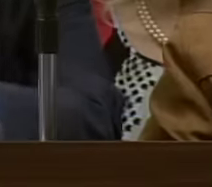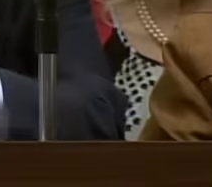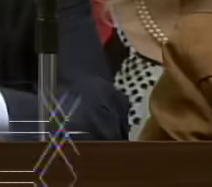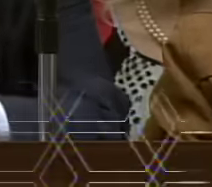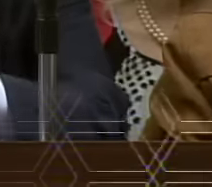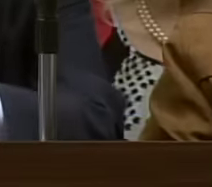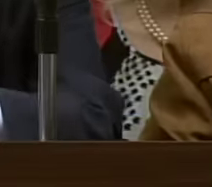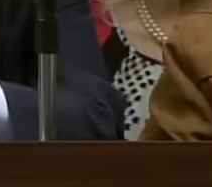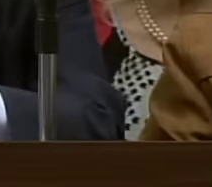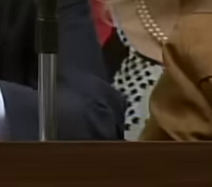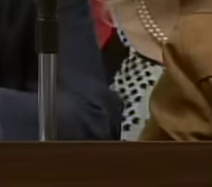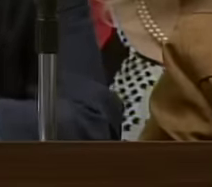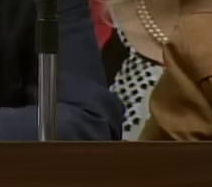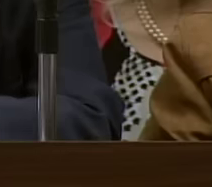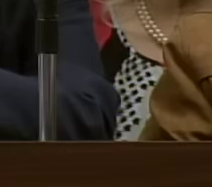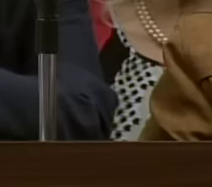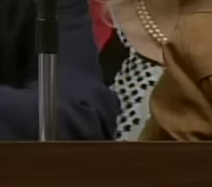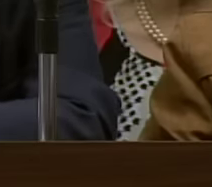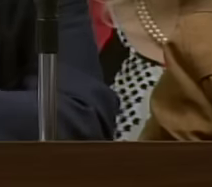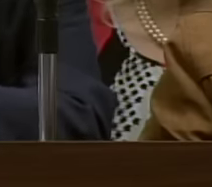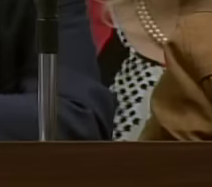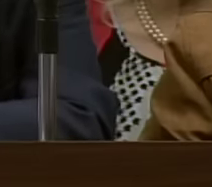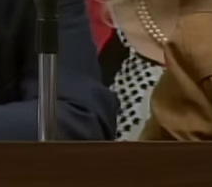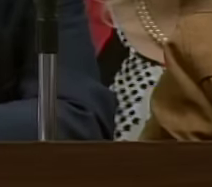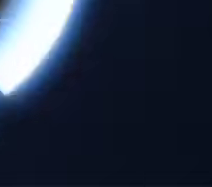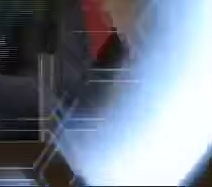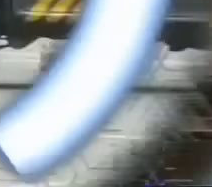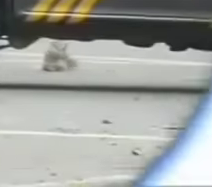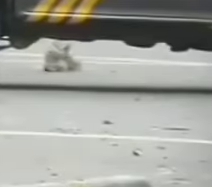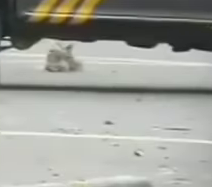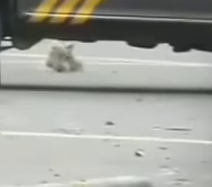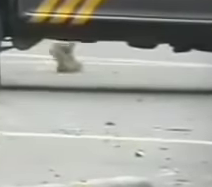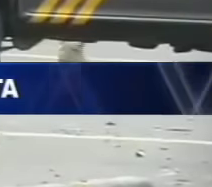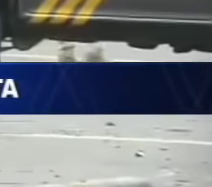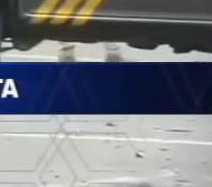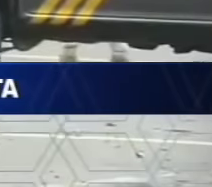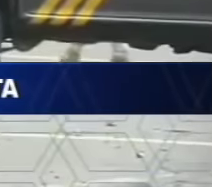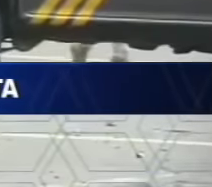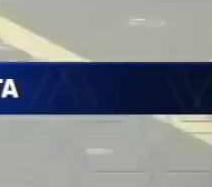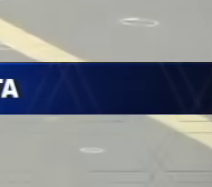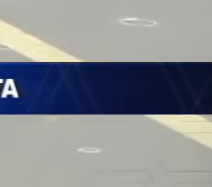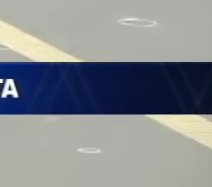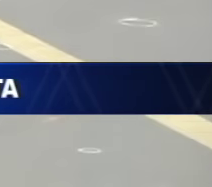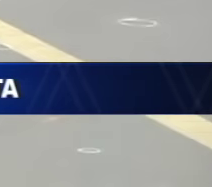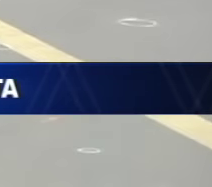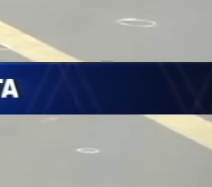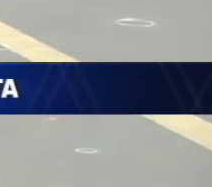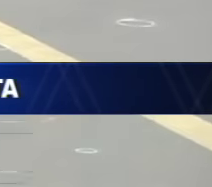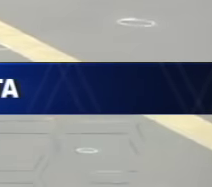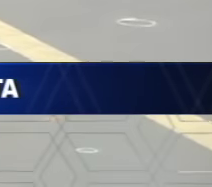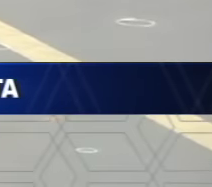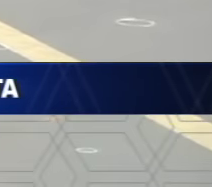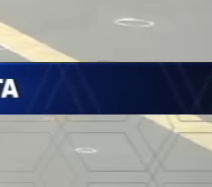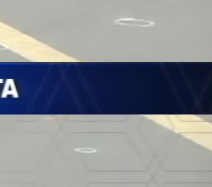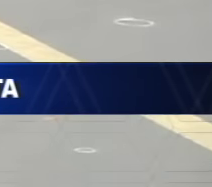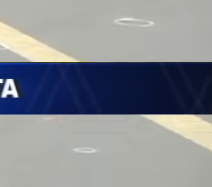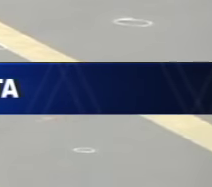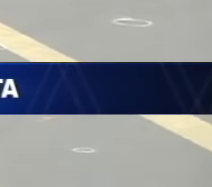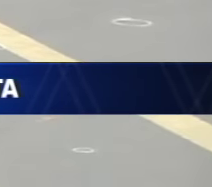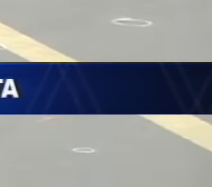nacional discutir convención colectiva Isis ataca de nuevo siete personas murieron tras